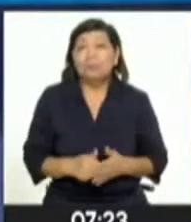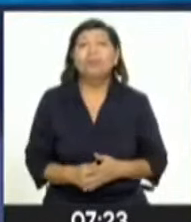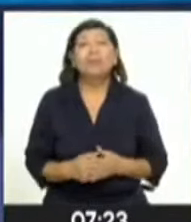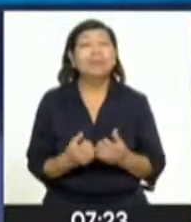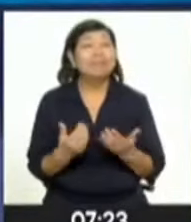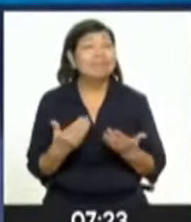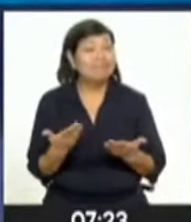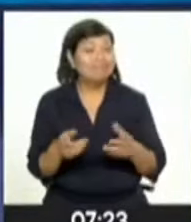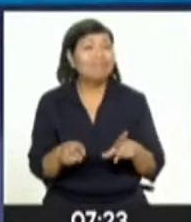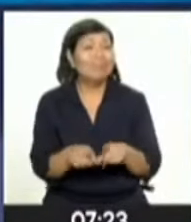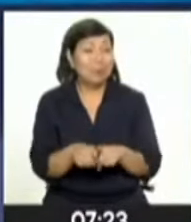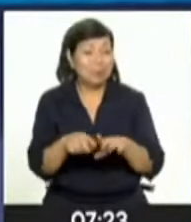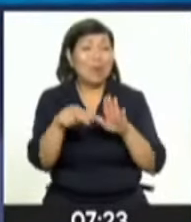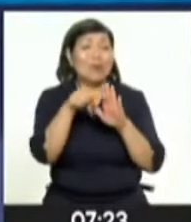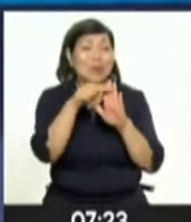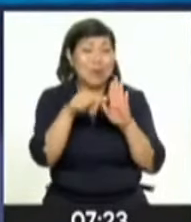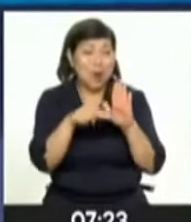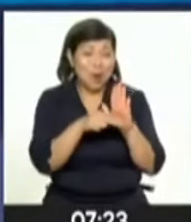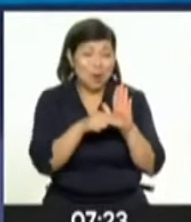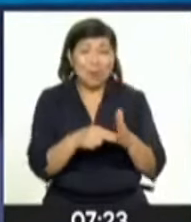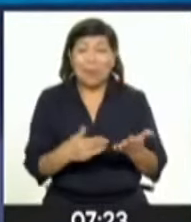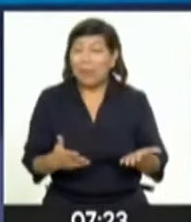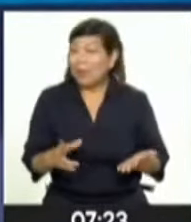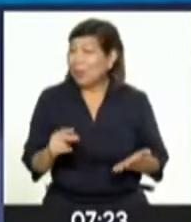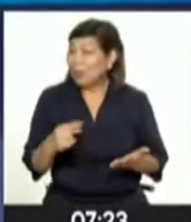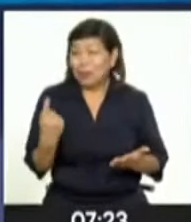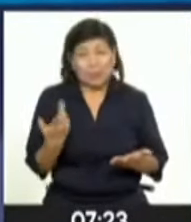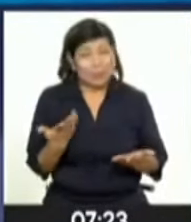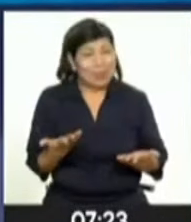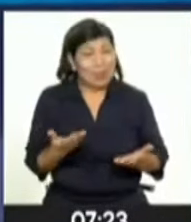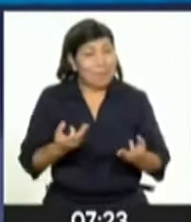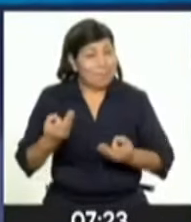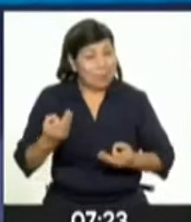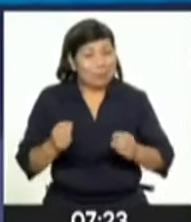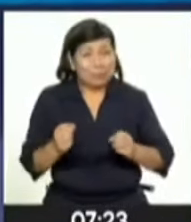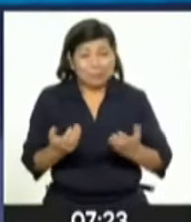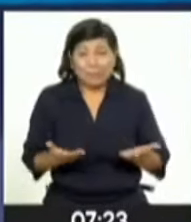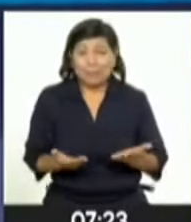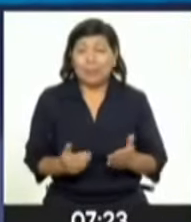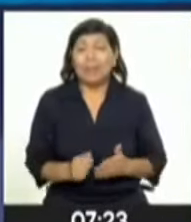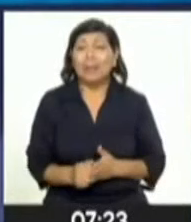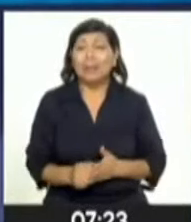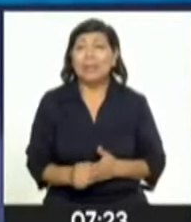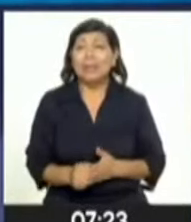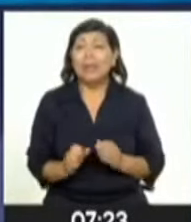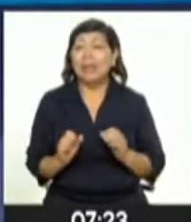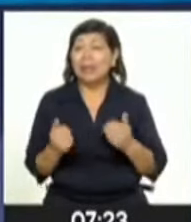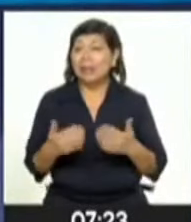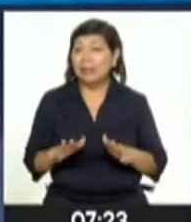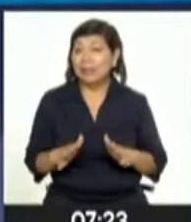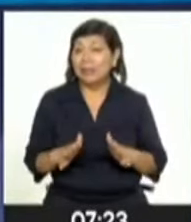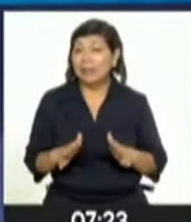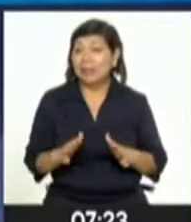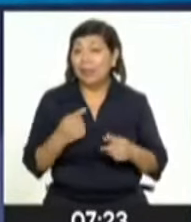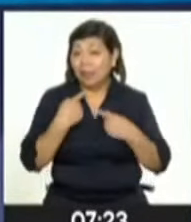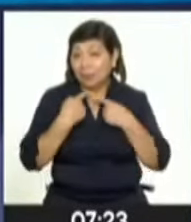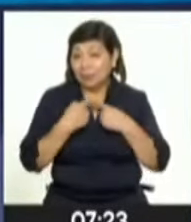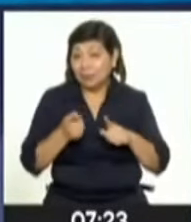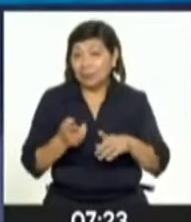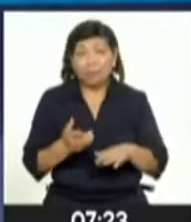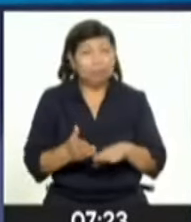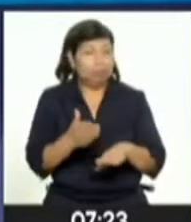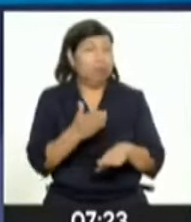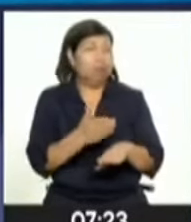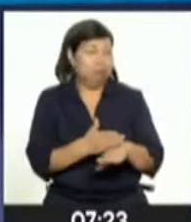hay un tema también normativo, ¿no? No solamente es un tema de presupuesto, que evidentemente lo hay, porque ya se ha anunciado desde